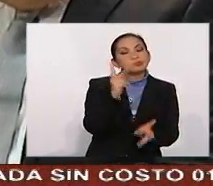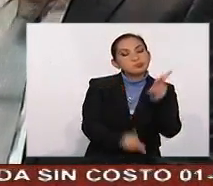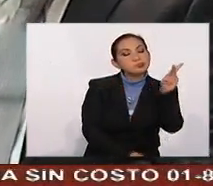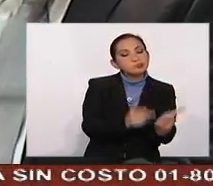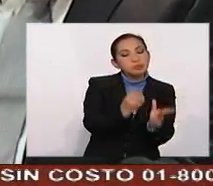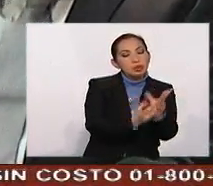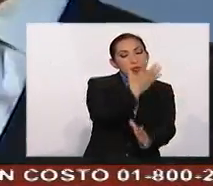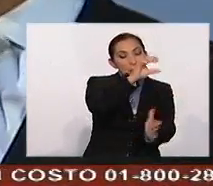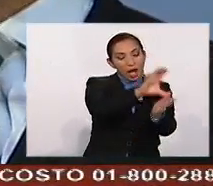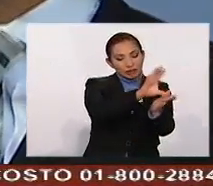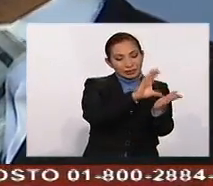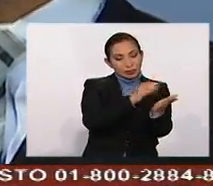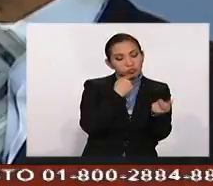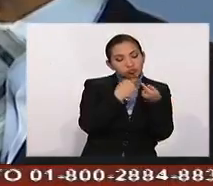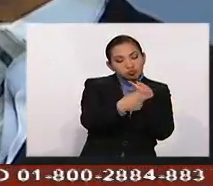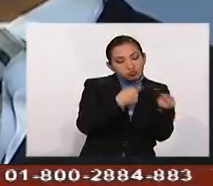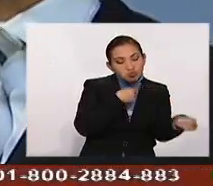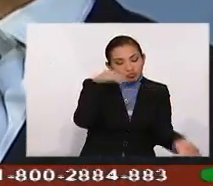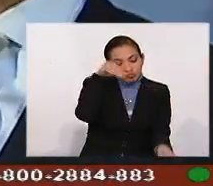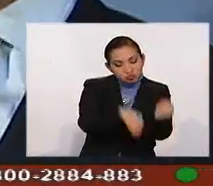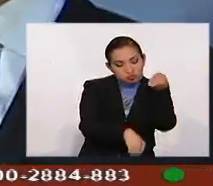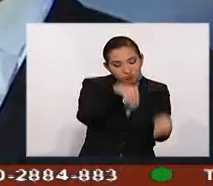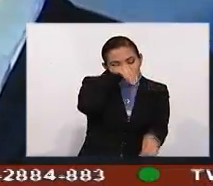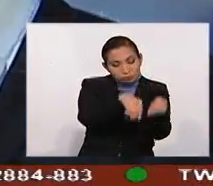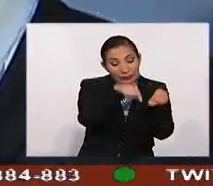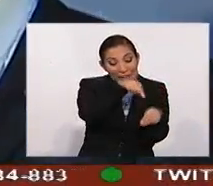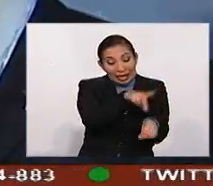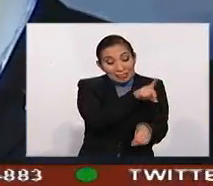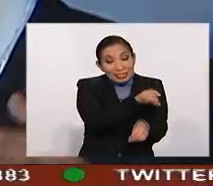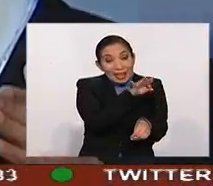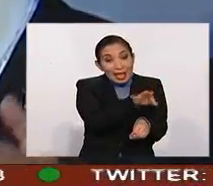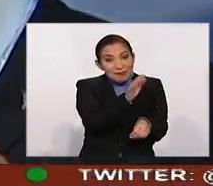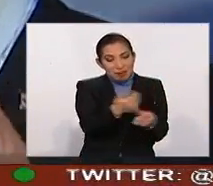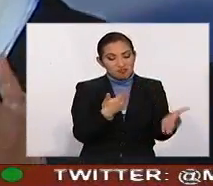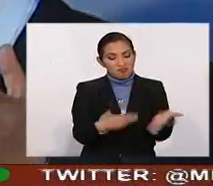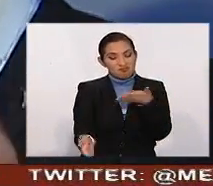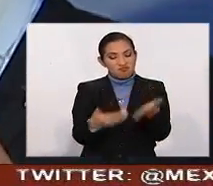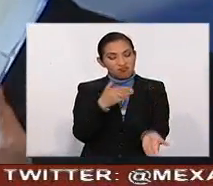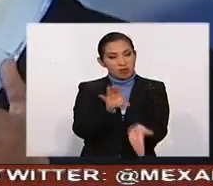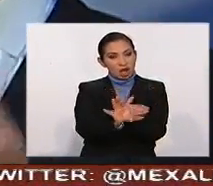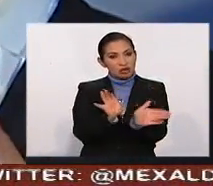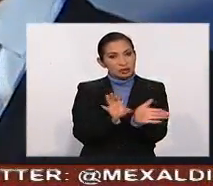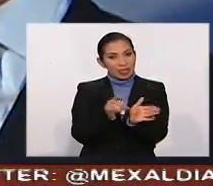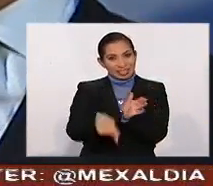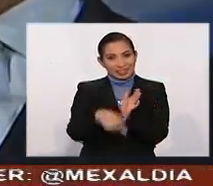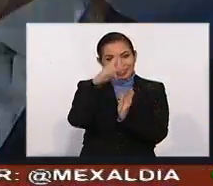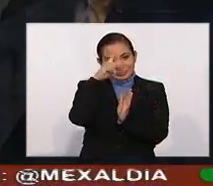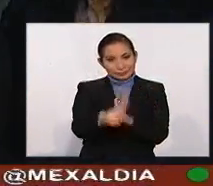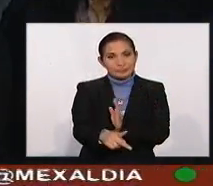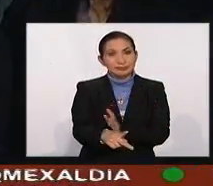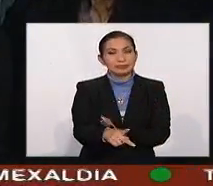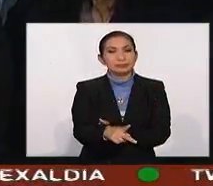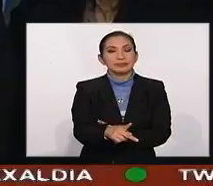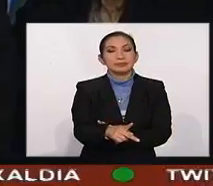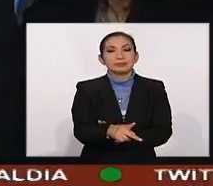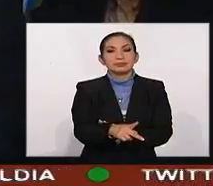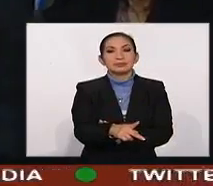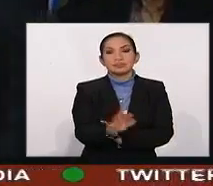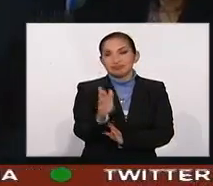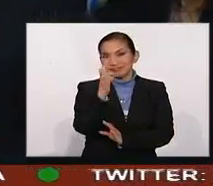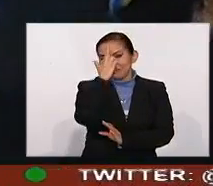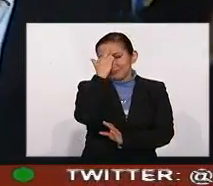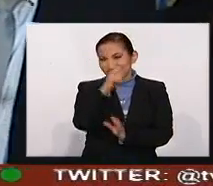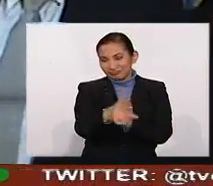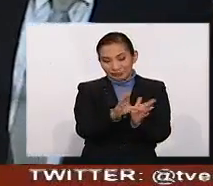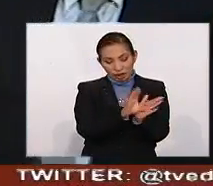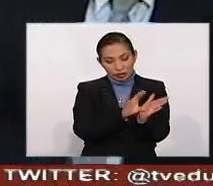una nueva Constitución que ponga al Distrito Federal en la vanguardia constitucional de nuestro país. Recordemos que